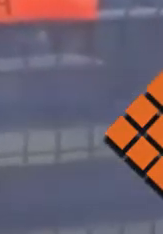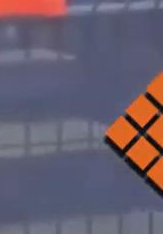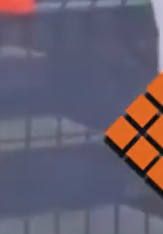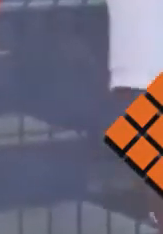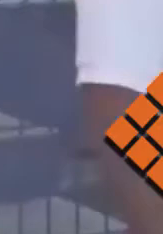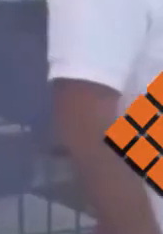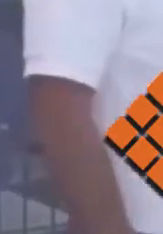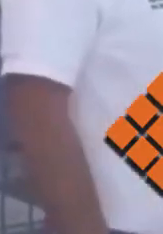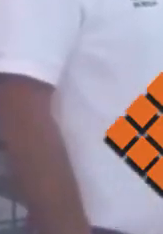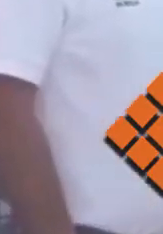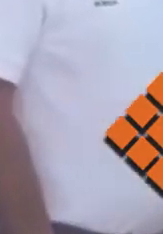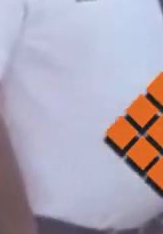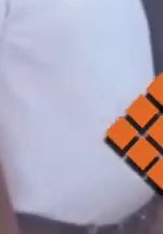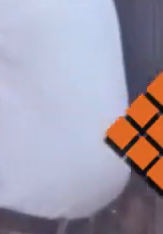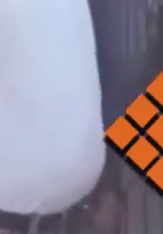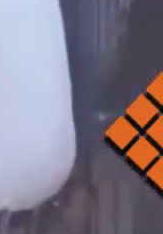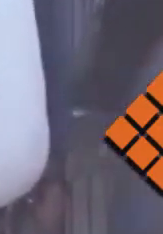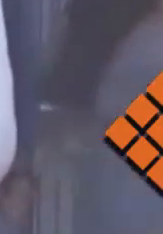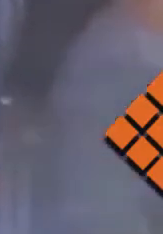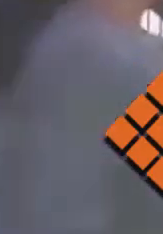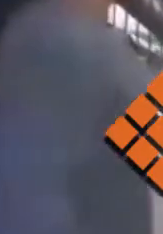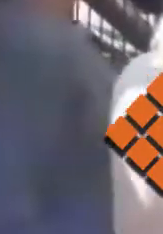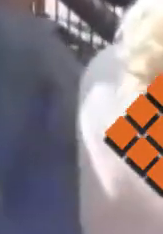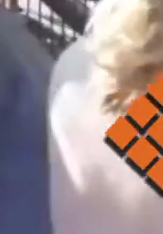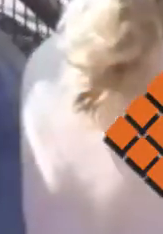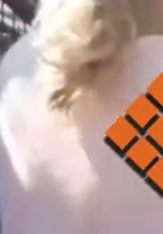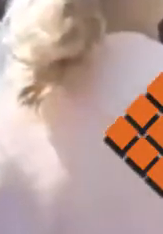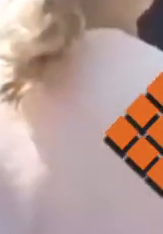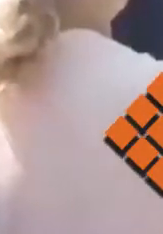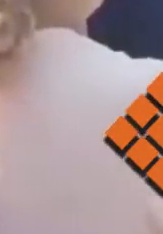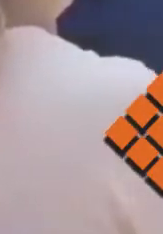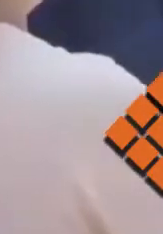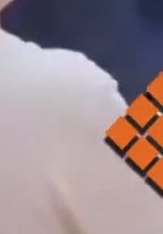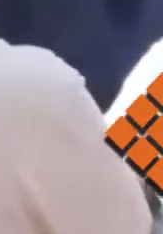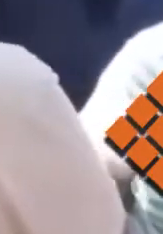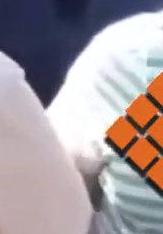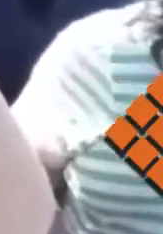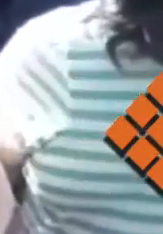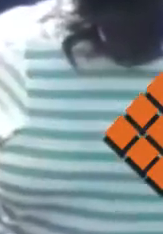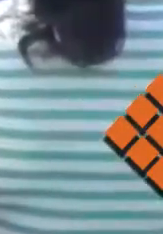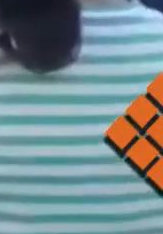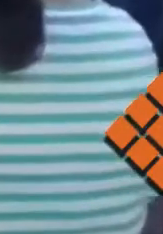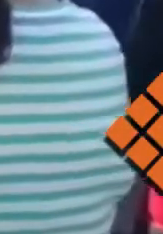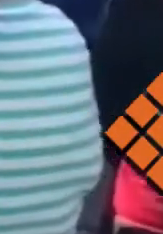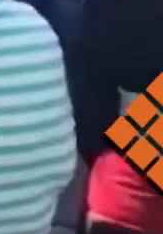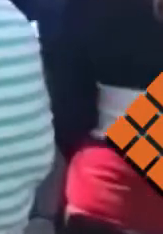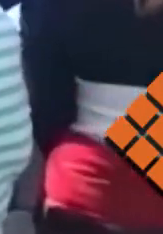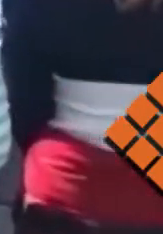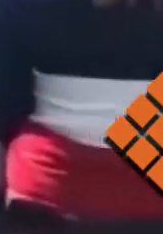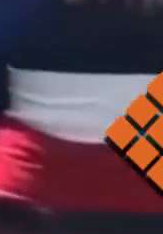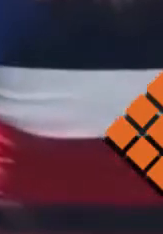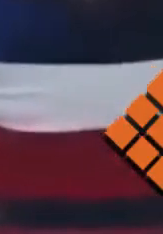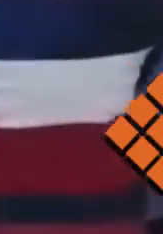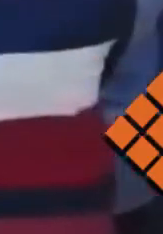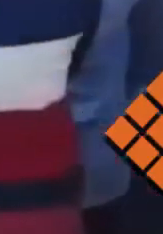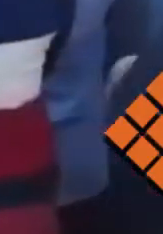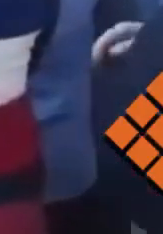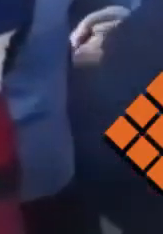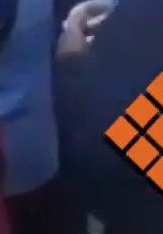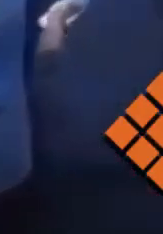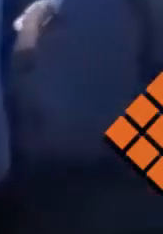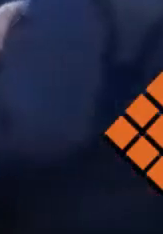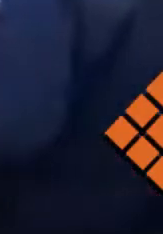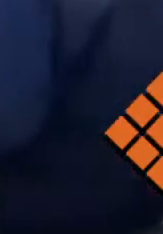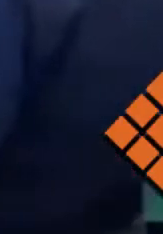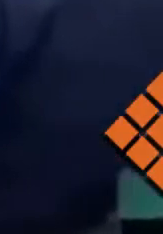Programación, Presupuesto y Cuenta Pública para dictamen, y de ser aprobada y publicada en el periódico oficial, los ayuntamientos tendrían 10 días hábiles